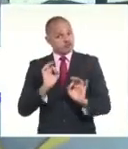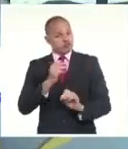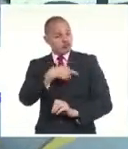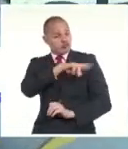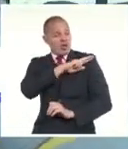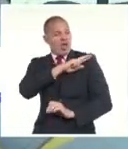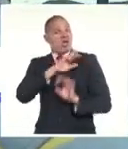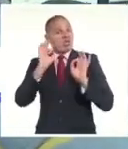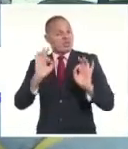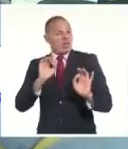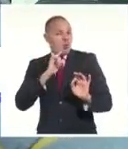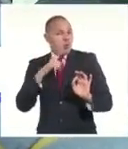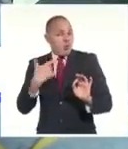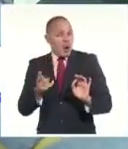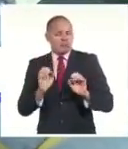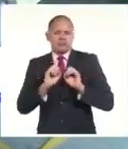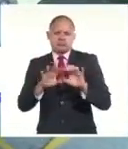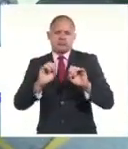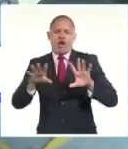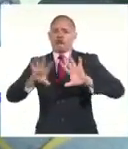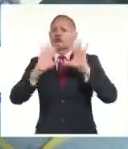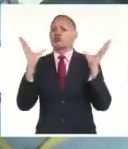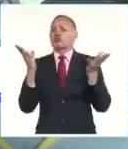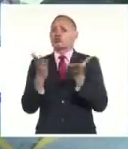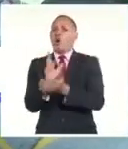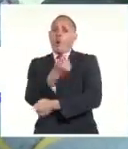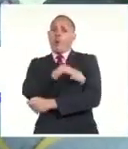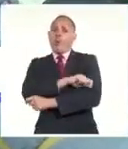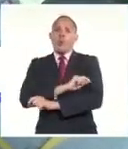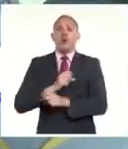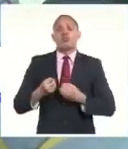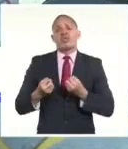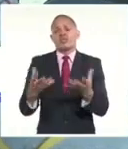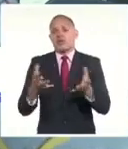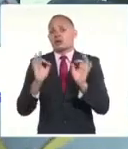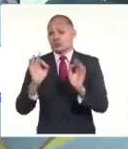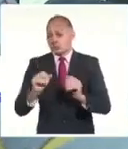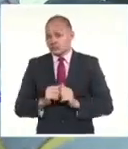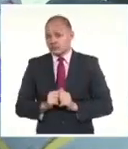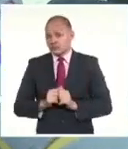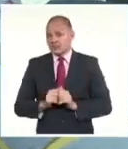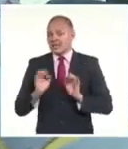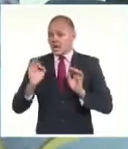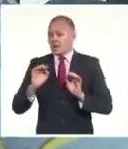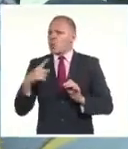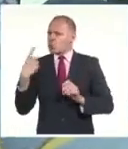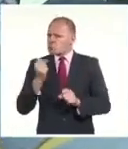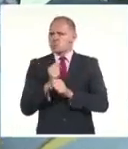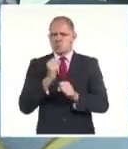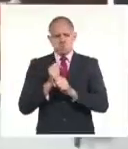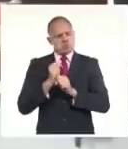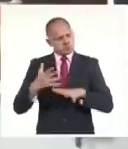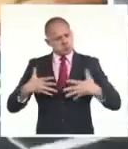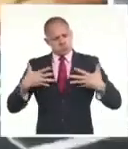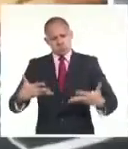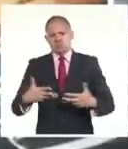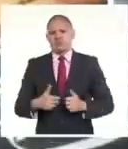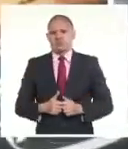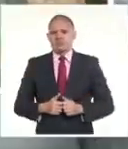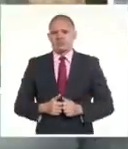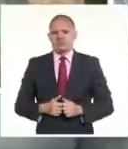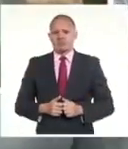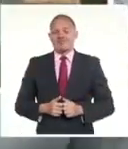nuestra población al audiovisual en este multimedio, y estamos comprometidos cada día más a trabajar para nuestra ciudadanía. A pesar